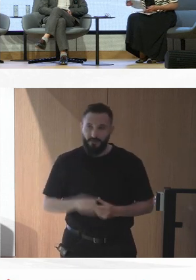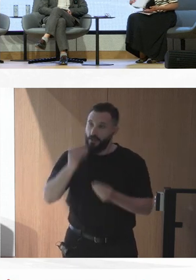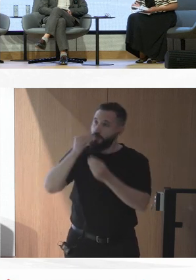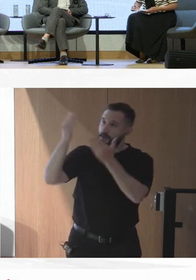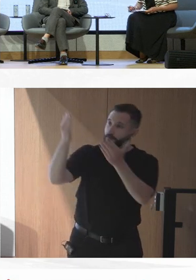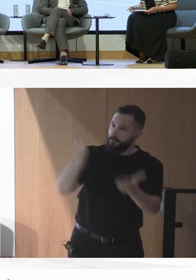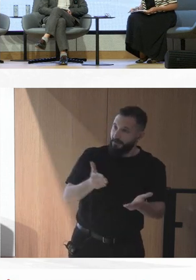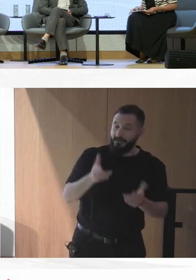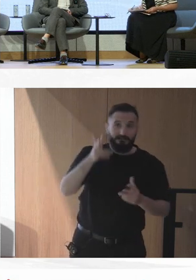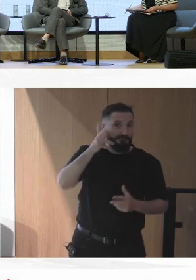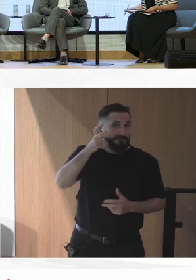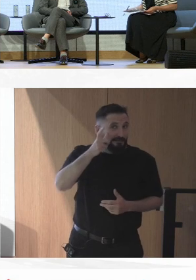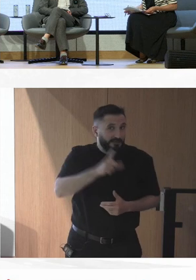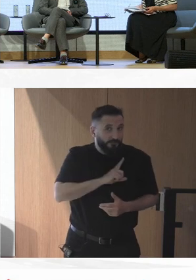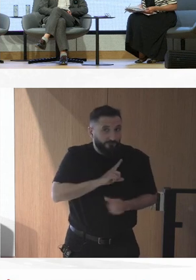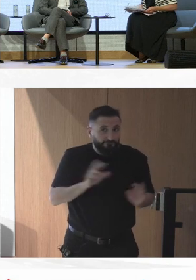Espero que nos oiga.